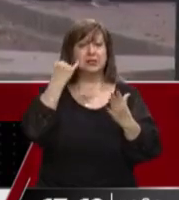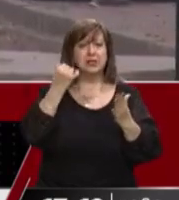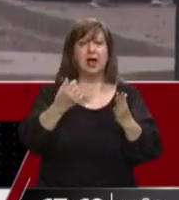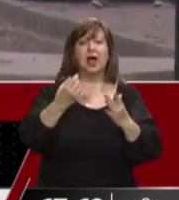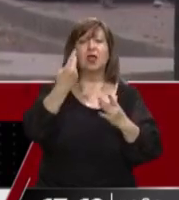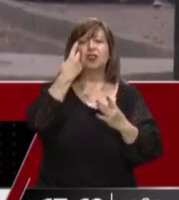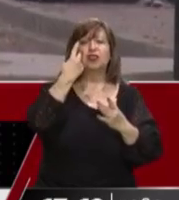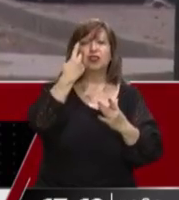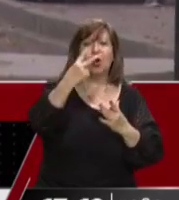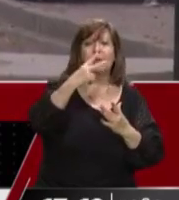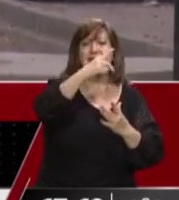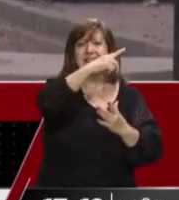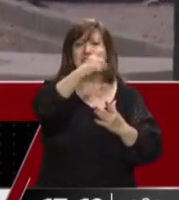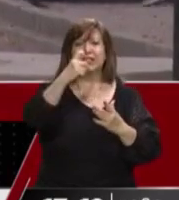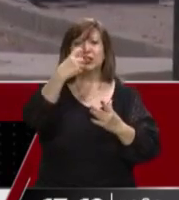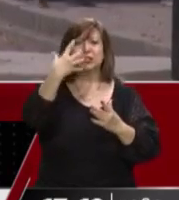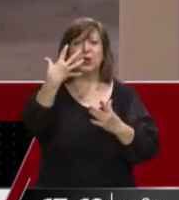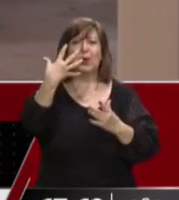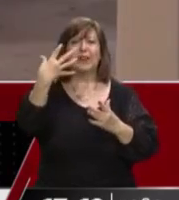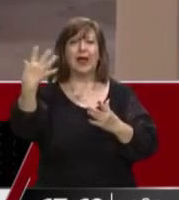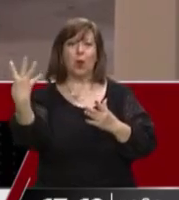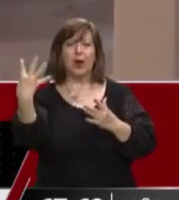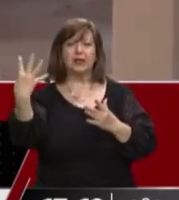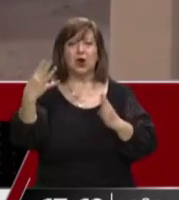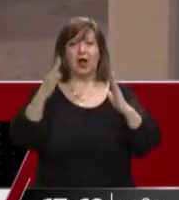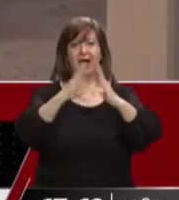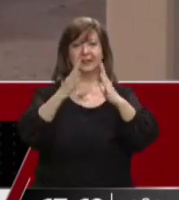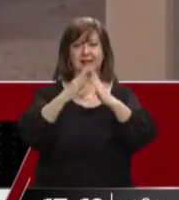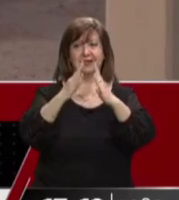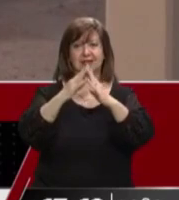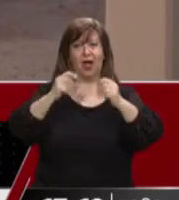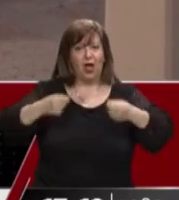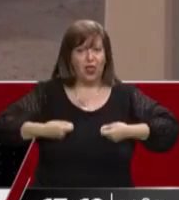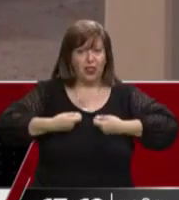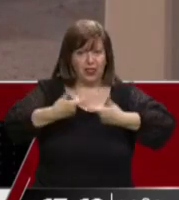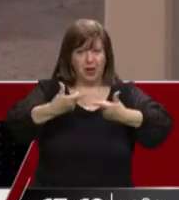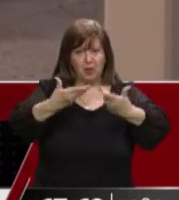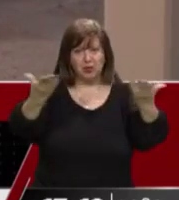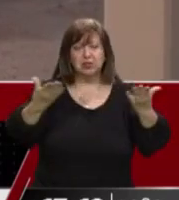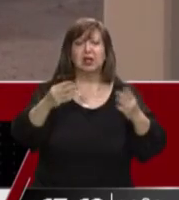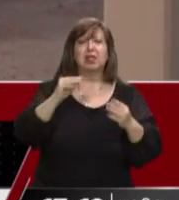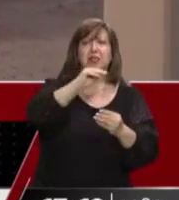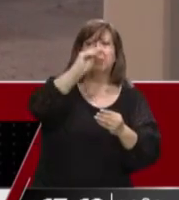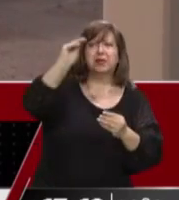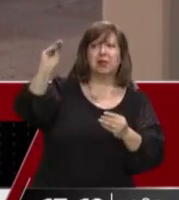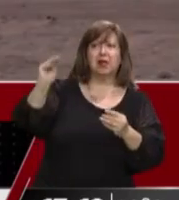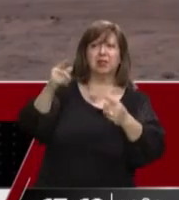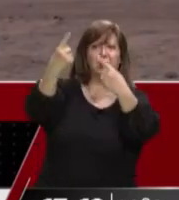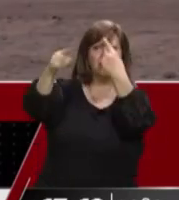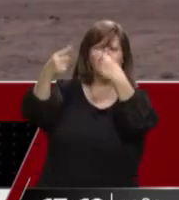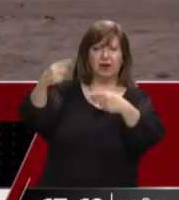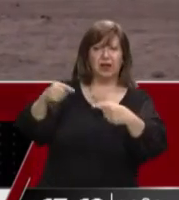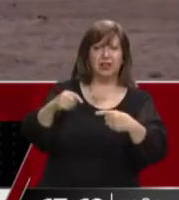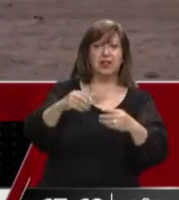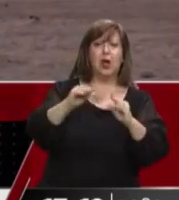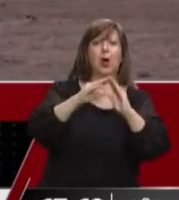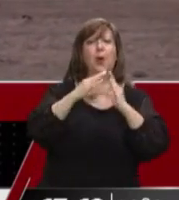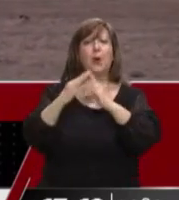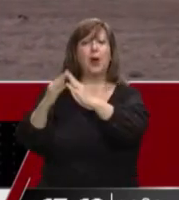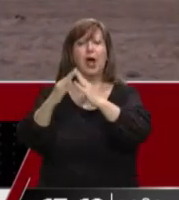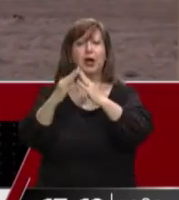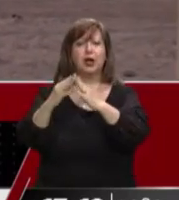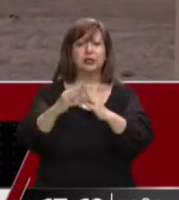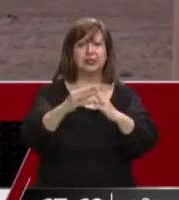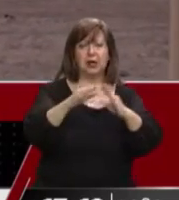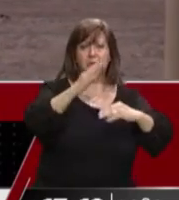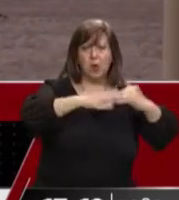disposición 2.154 viviendas para los mendocinos y mendocinas en distintos departamentos, en 61 barrios que se están